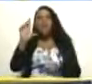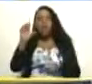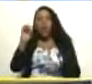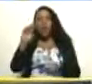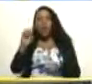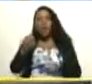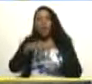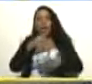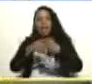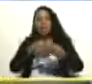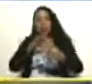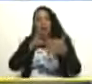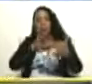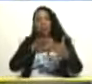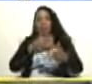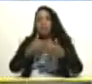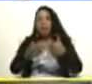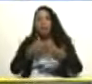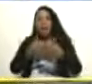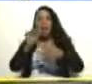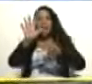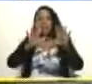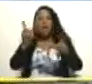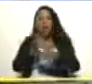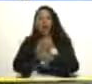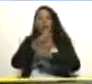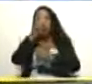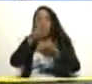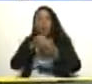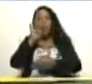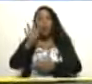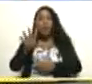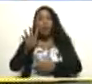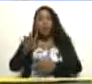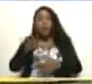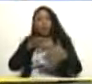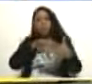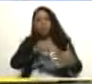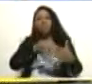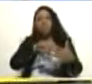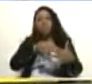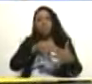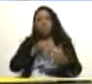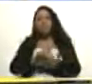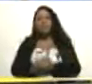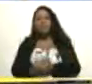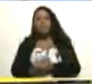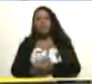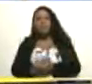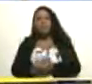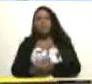Inés. Y así fue, 15 de agosto 2004, la batalla de Santa Inés.